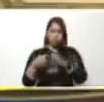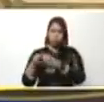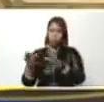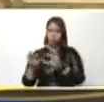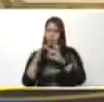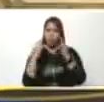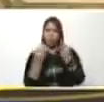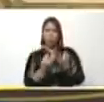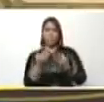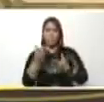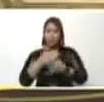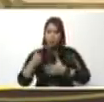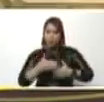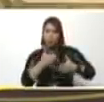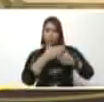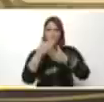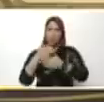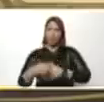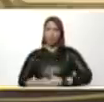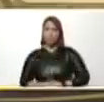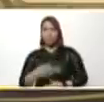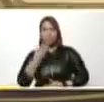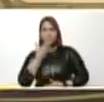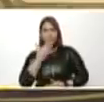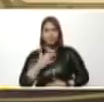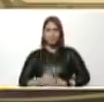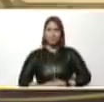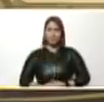familiares. Por ejemplo,